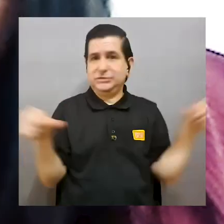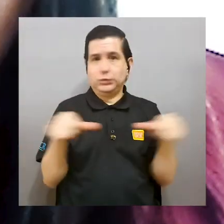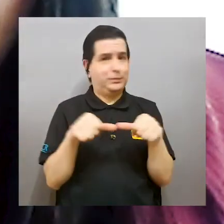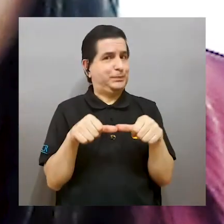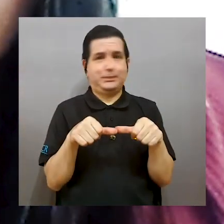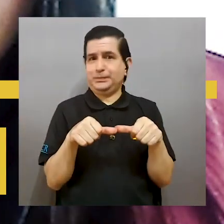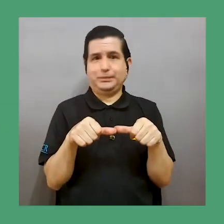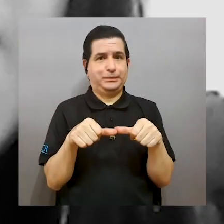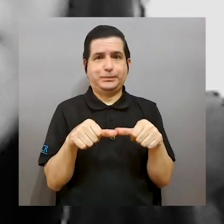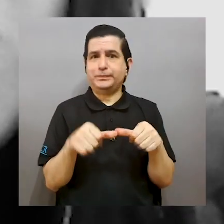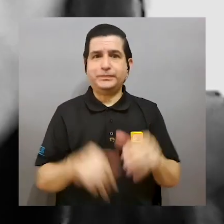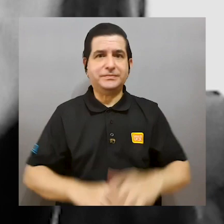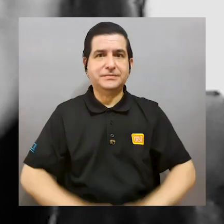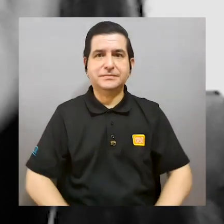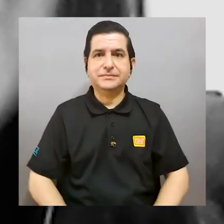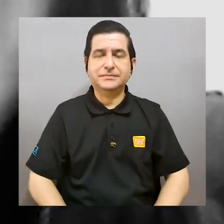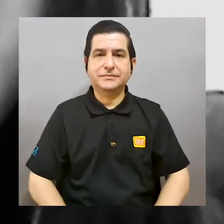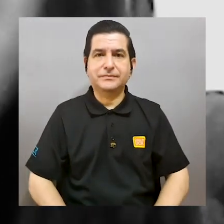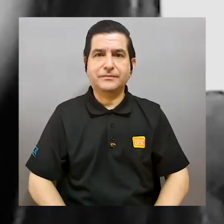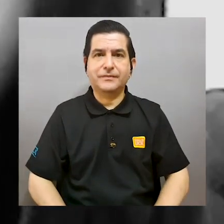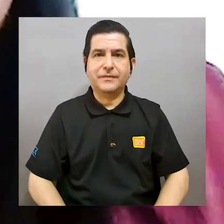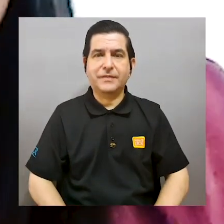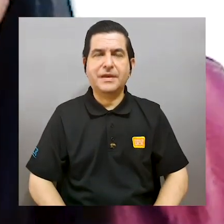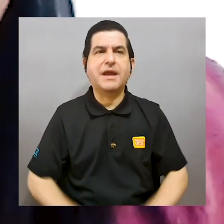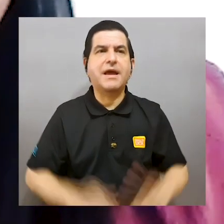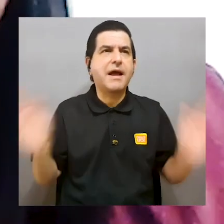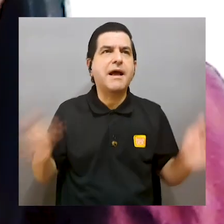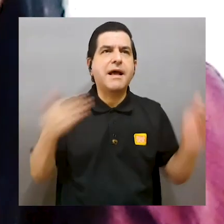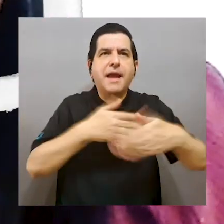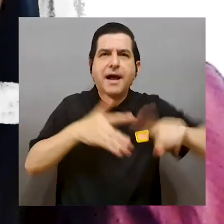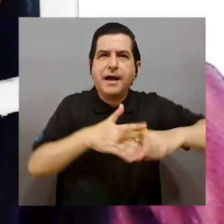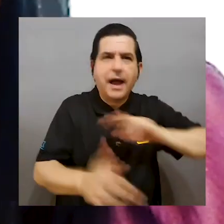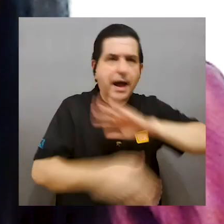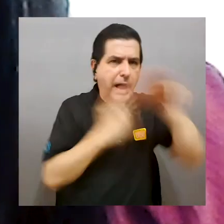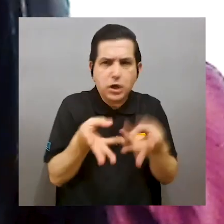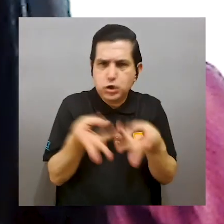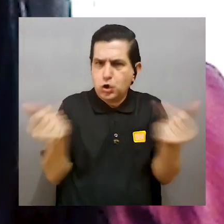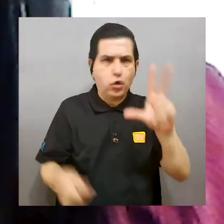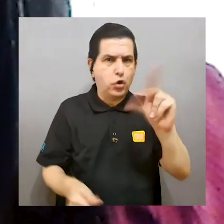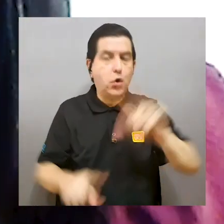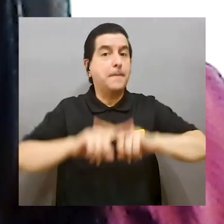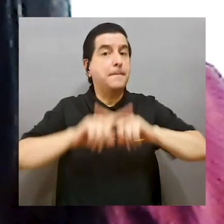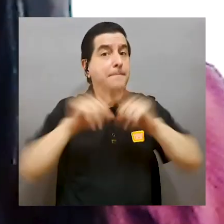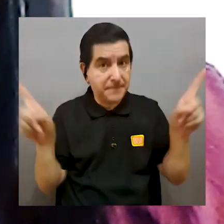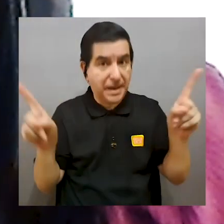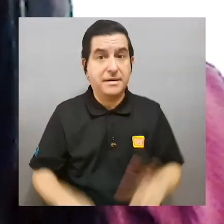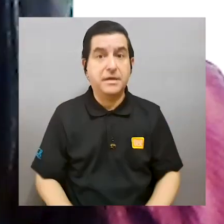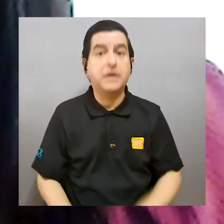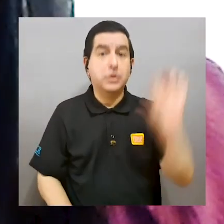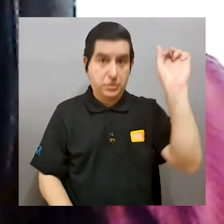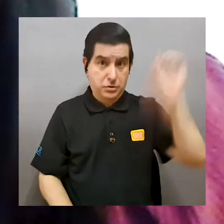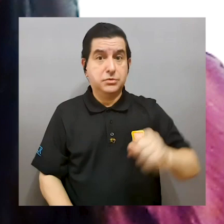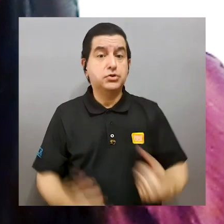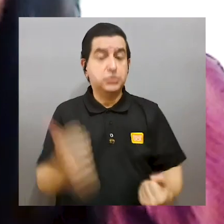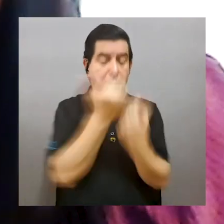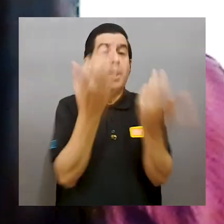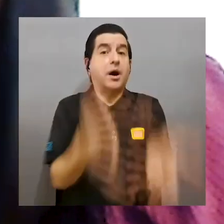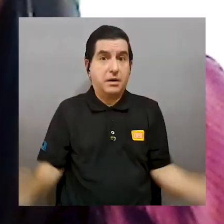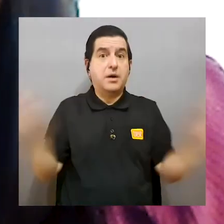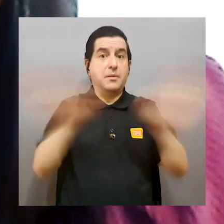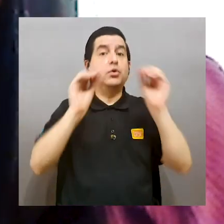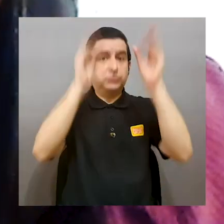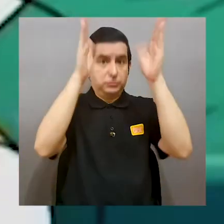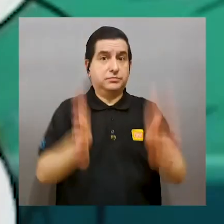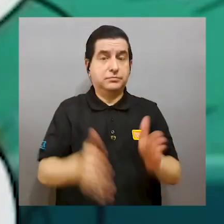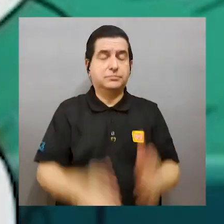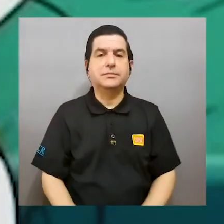aula, por ejemplo. Entonces, no, la caja de herramientas no lo soluciona todo, sin embargo, es un gran apoyo para